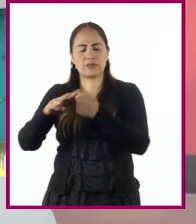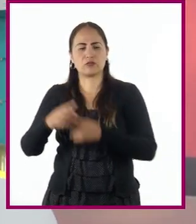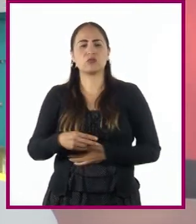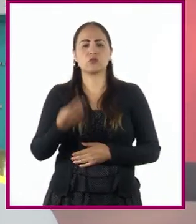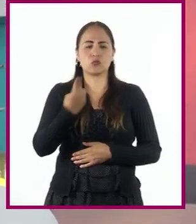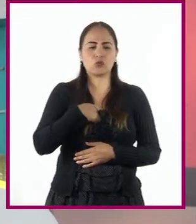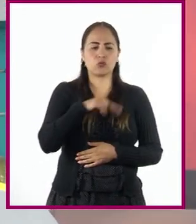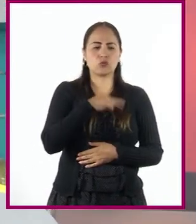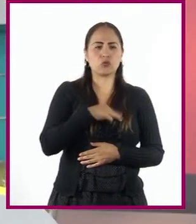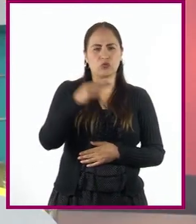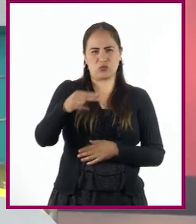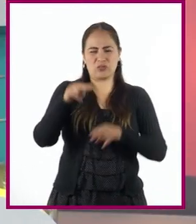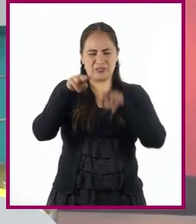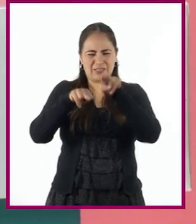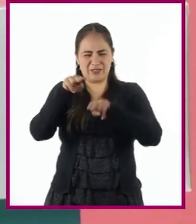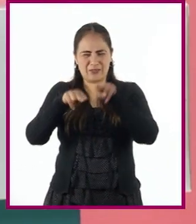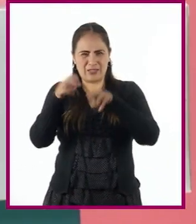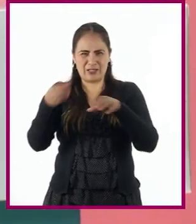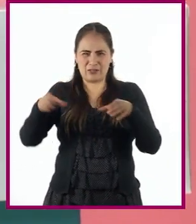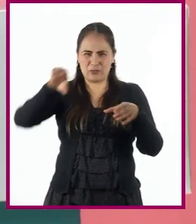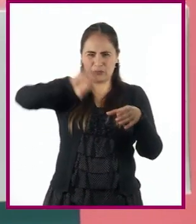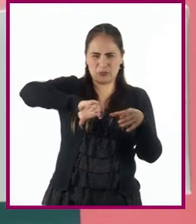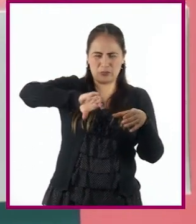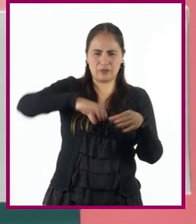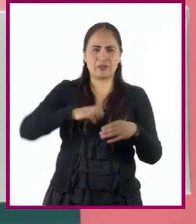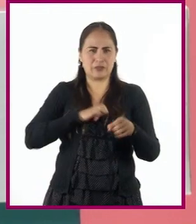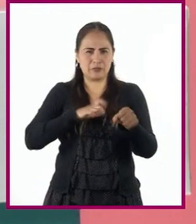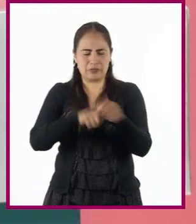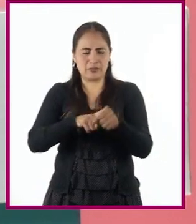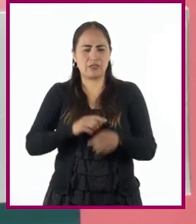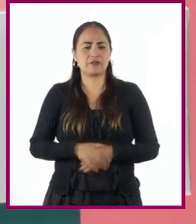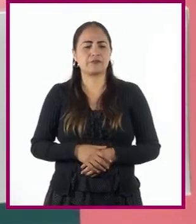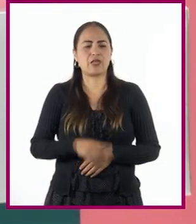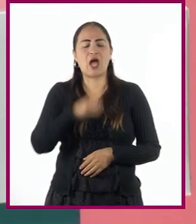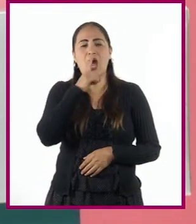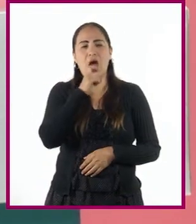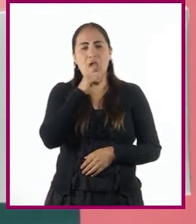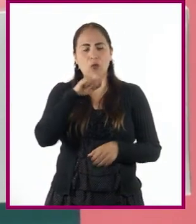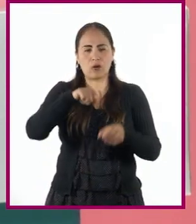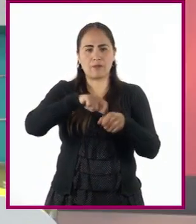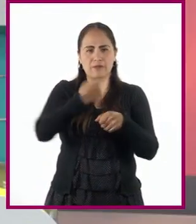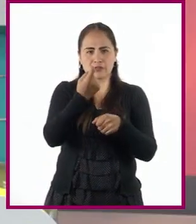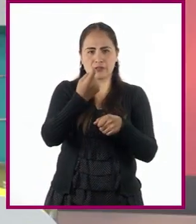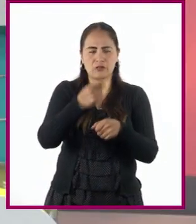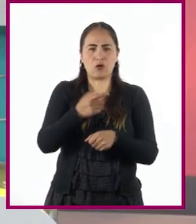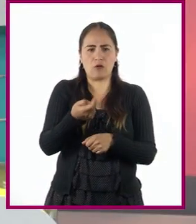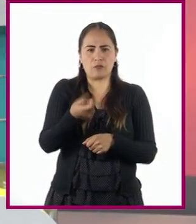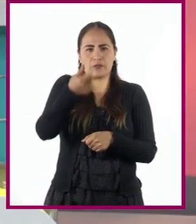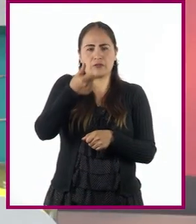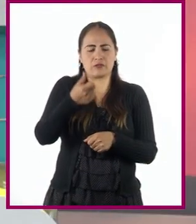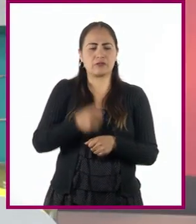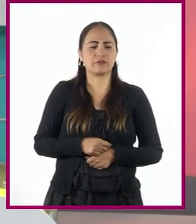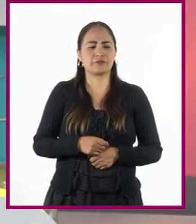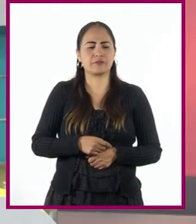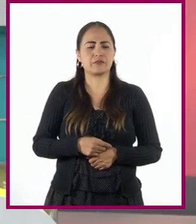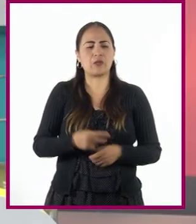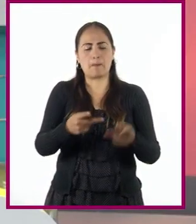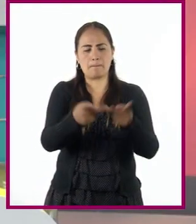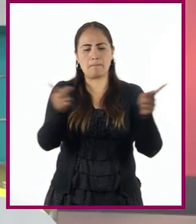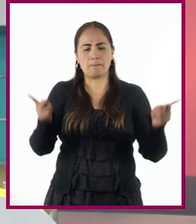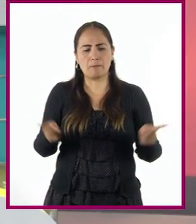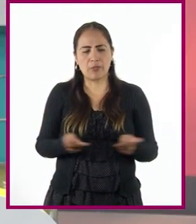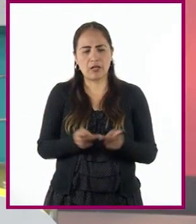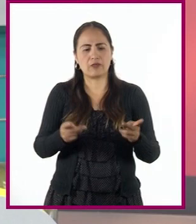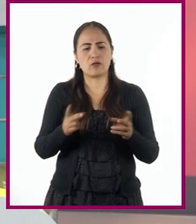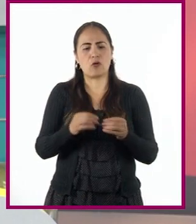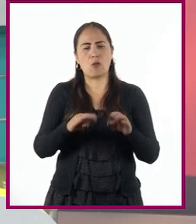usaremos un vaso de precipitados o un matraz Erlenmeyer, agua, cerillos o encendedor, un plato de porcelana o base de